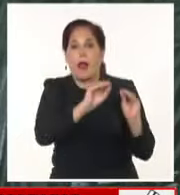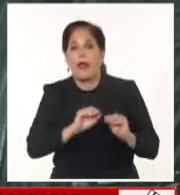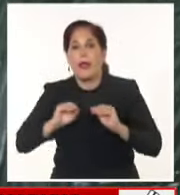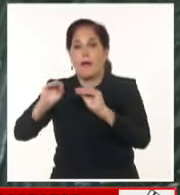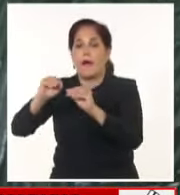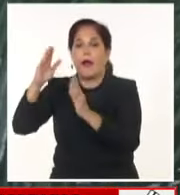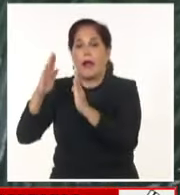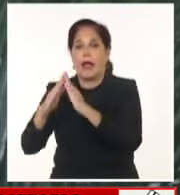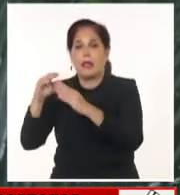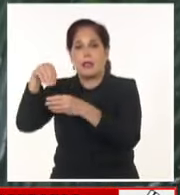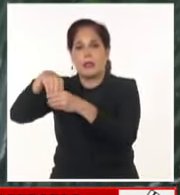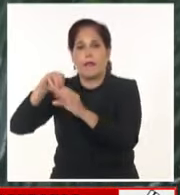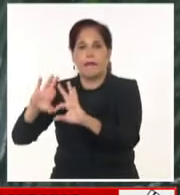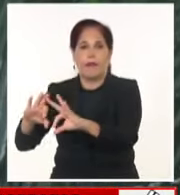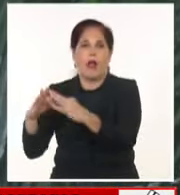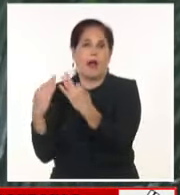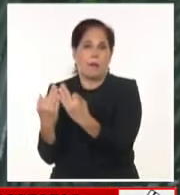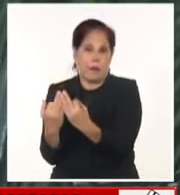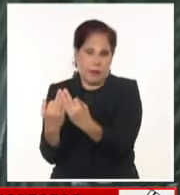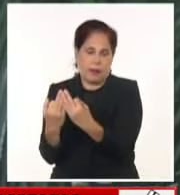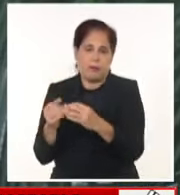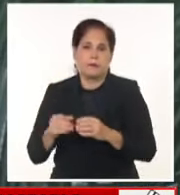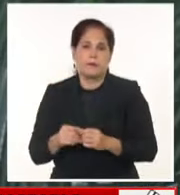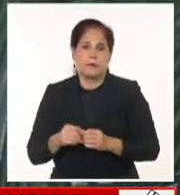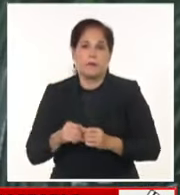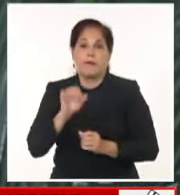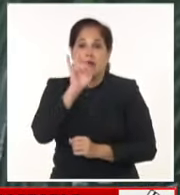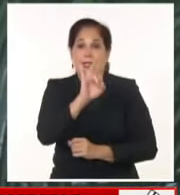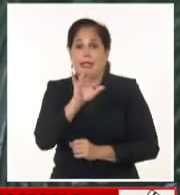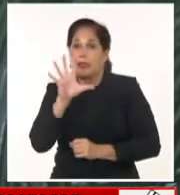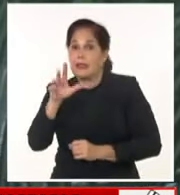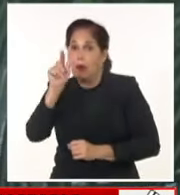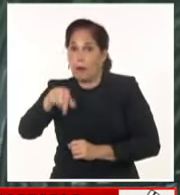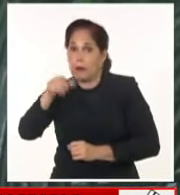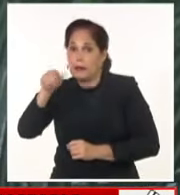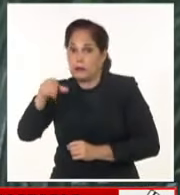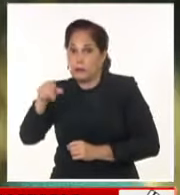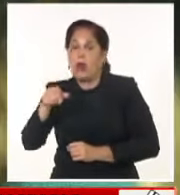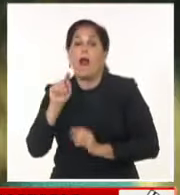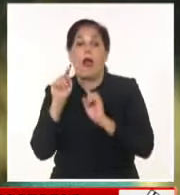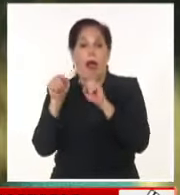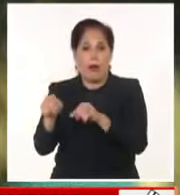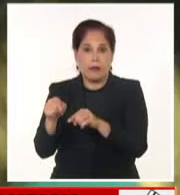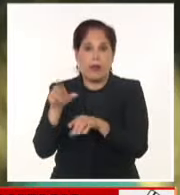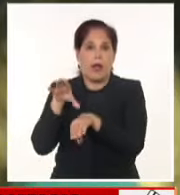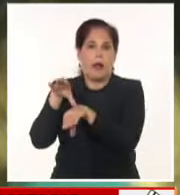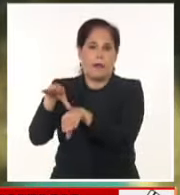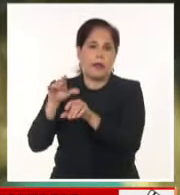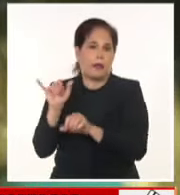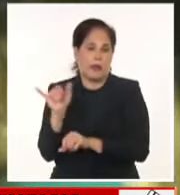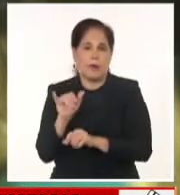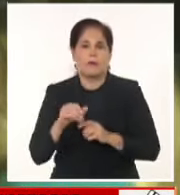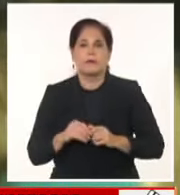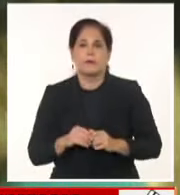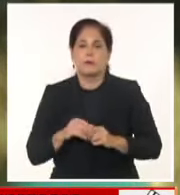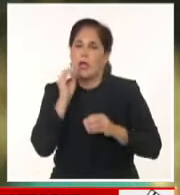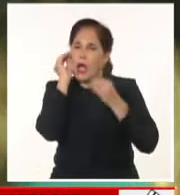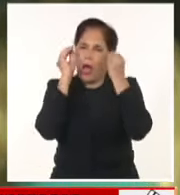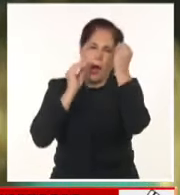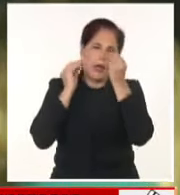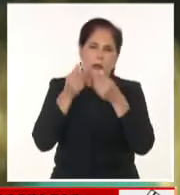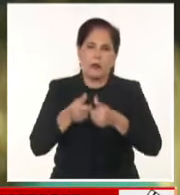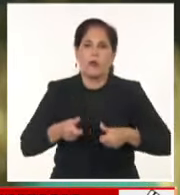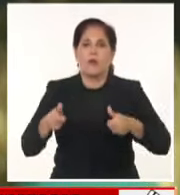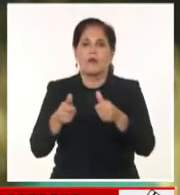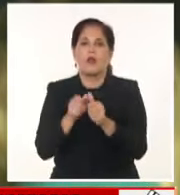familiares y conocidos y tenemos 75 personas en nuestros centros de protección. También fue objeto de análisis el Consejo